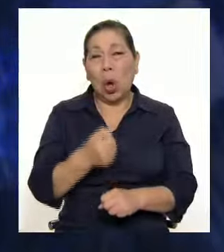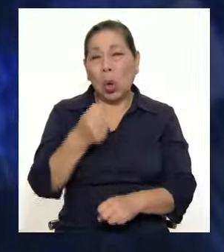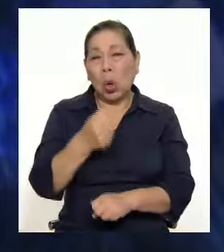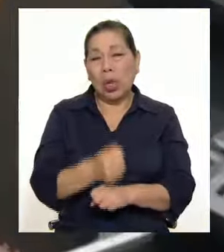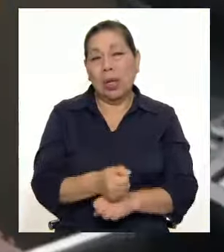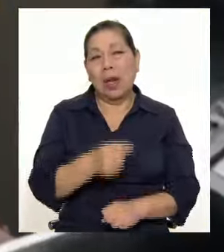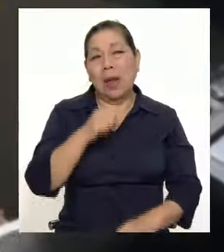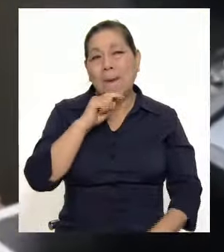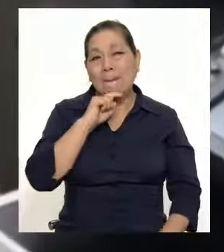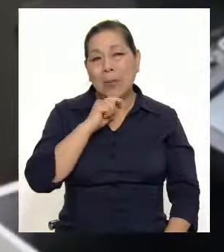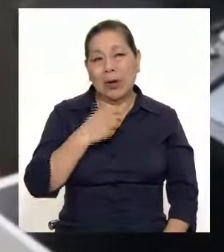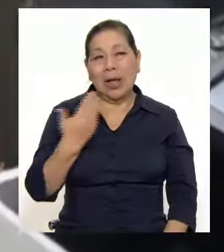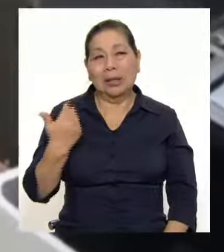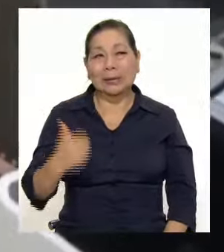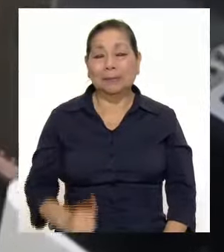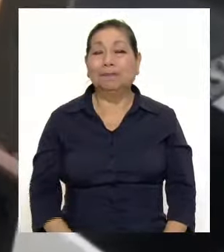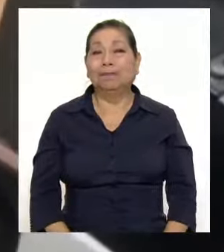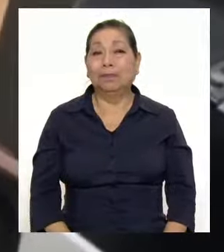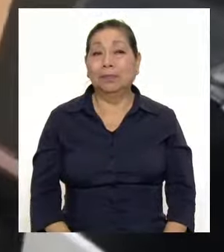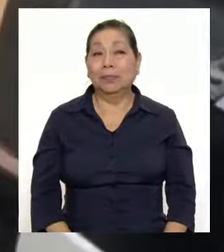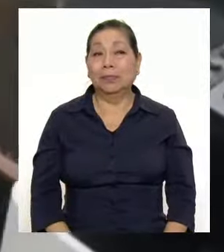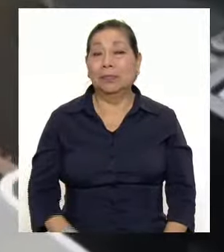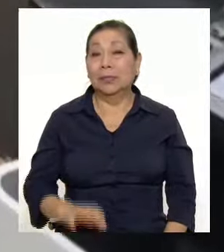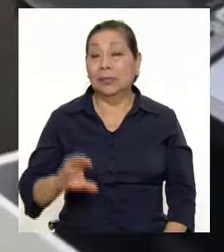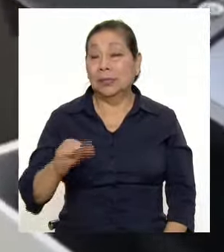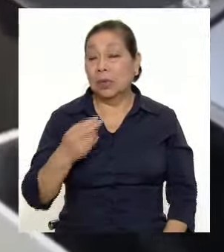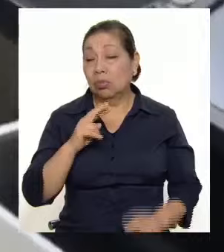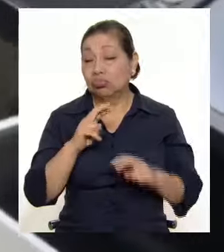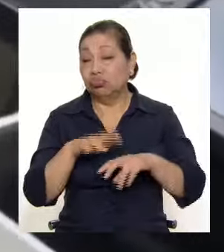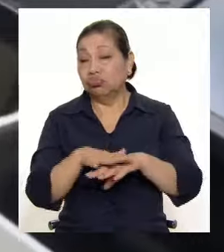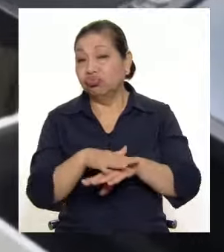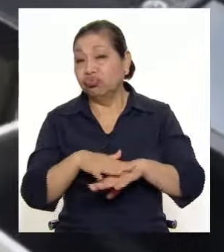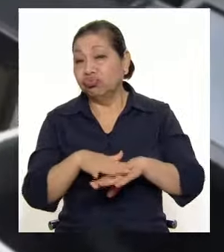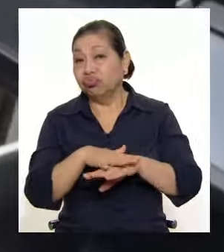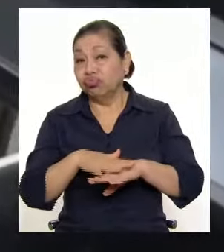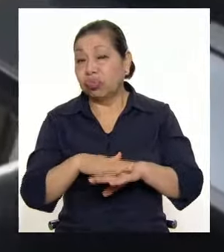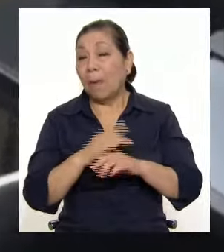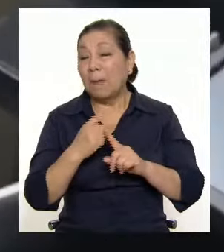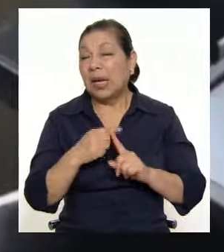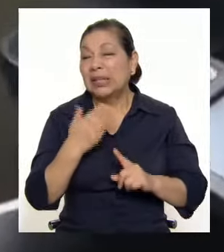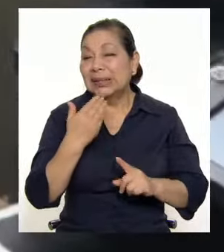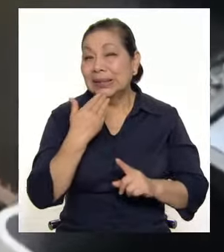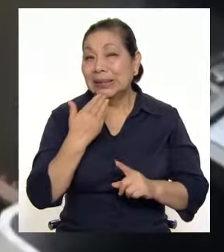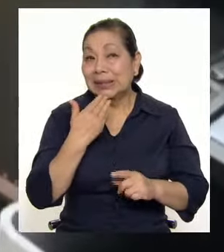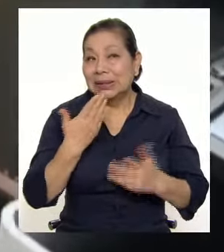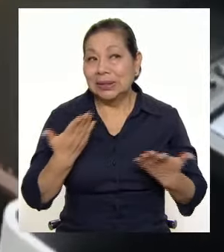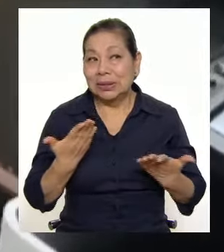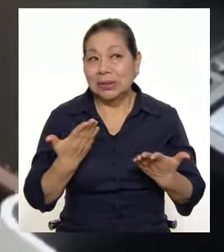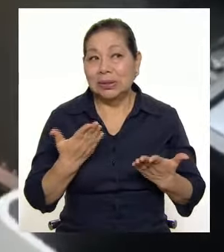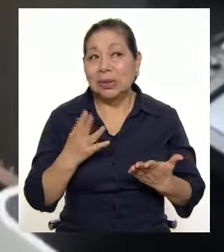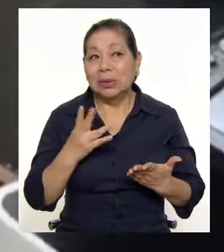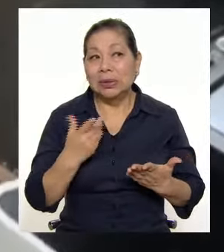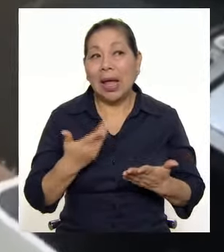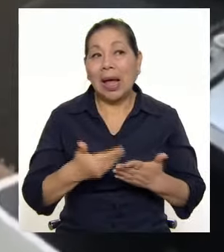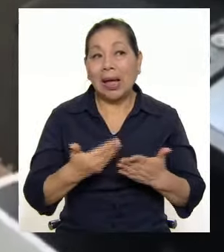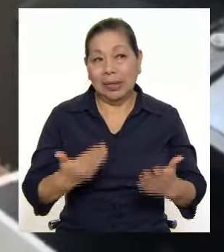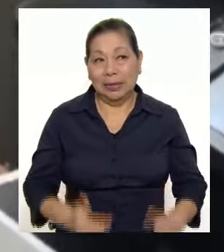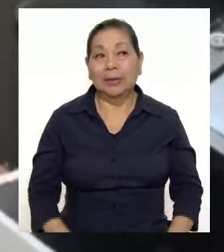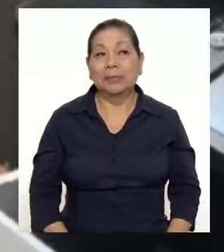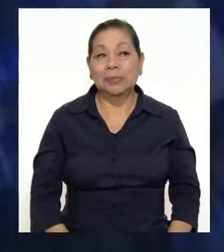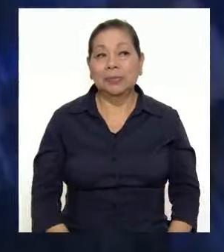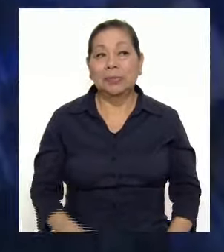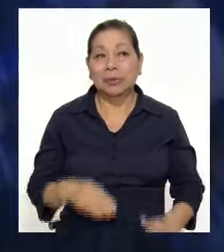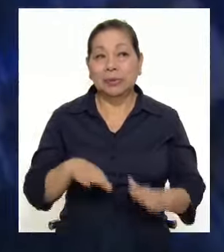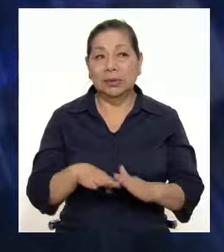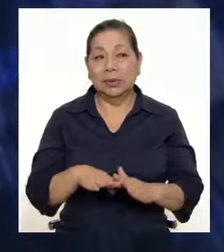contra la mujer. La comisaría de San Antonio investiga los hechos para determinar los delitos en los que